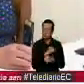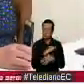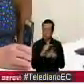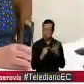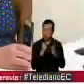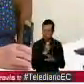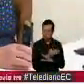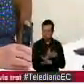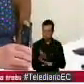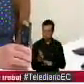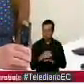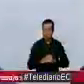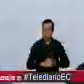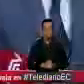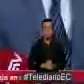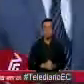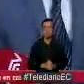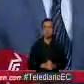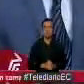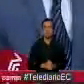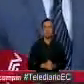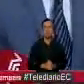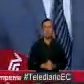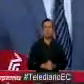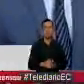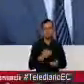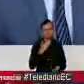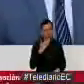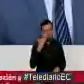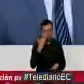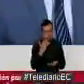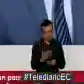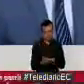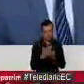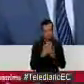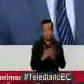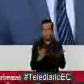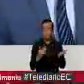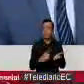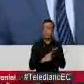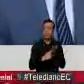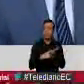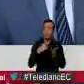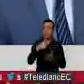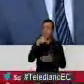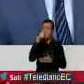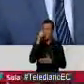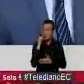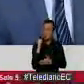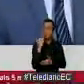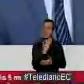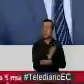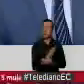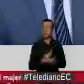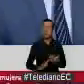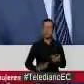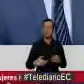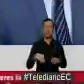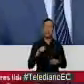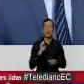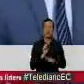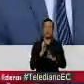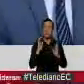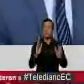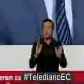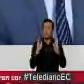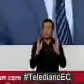fuentes. Escuchemos más. Agradecer, como no puede ser de otra manera, la reunión que tuvimos ayer con el presidente de Ecuador, que